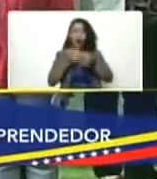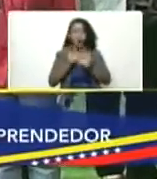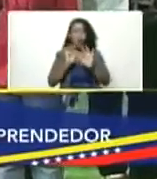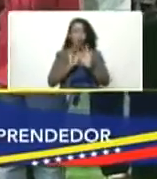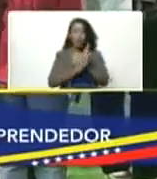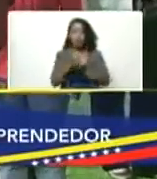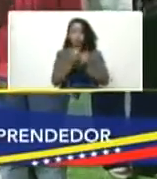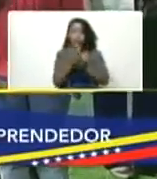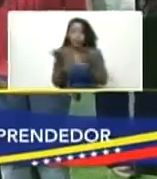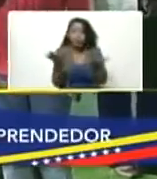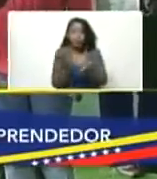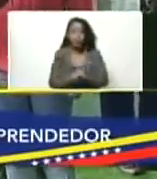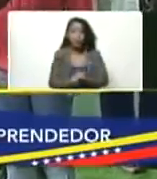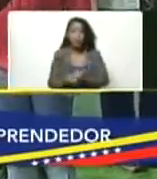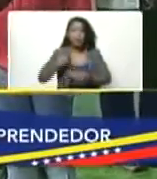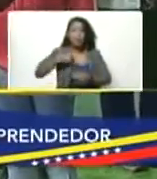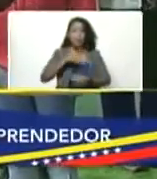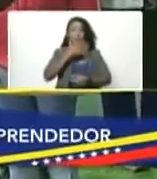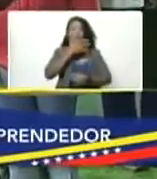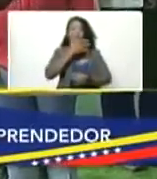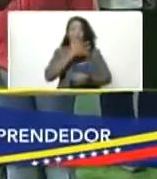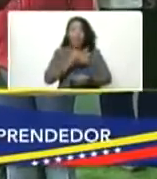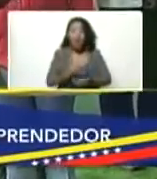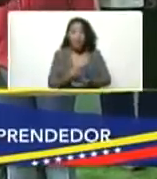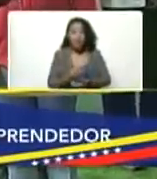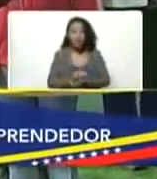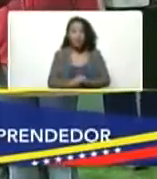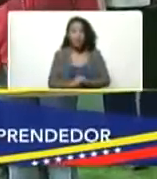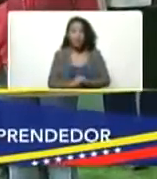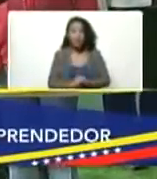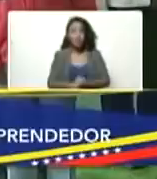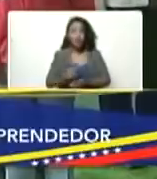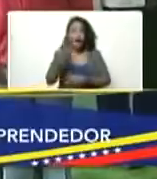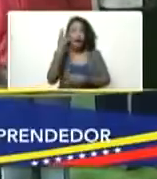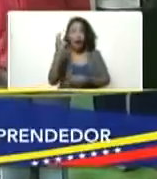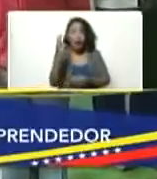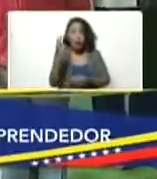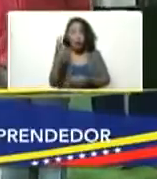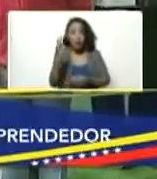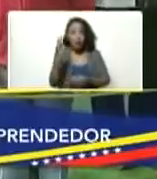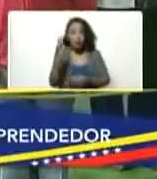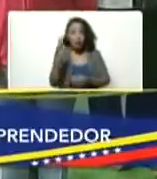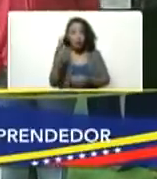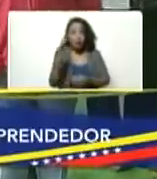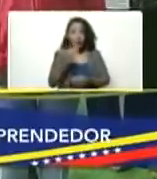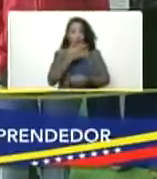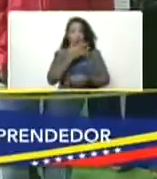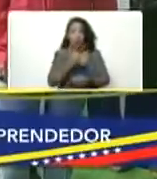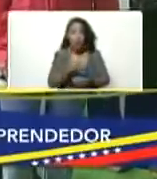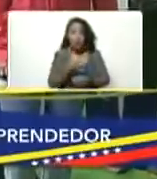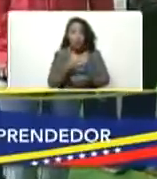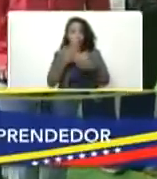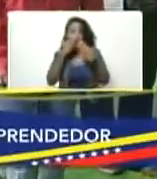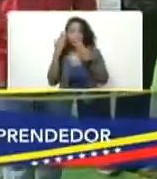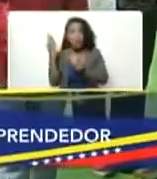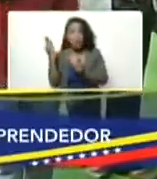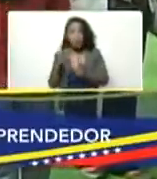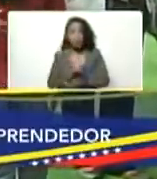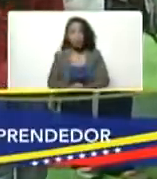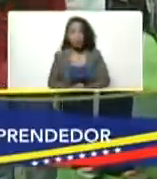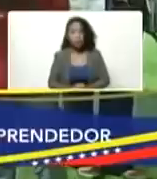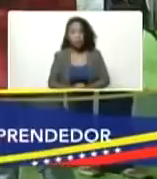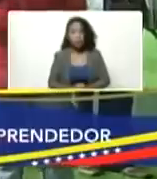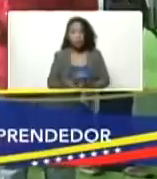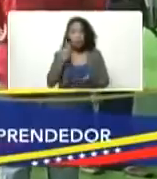Ah, tenemos que facilitar la F de la facilitación. Ah,